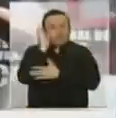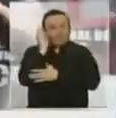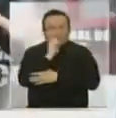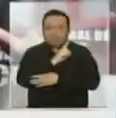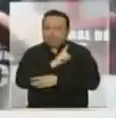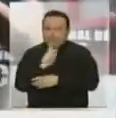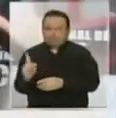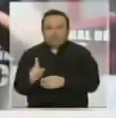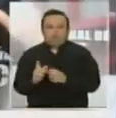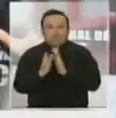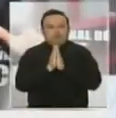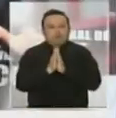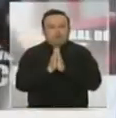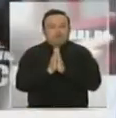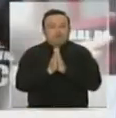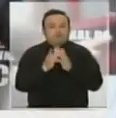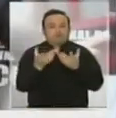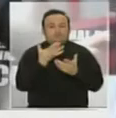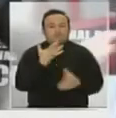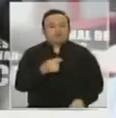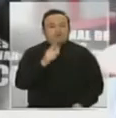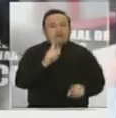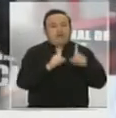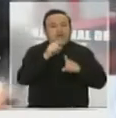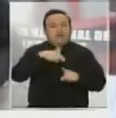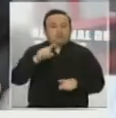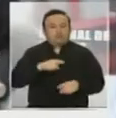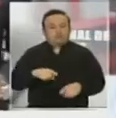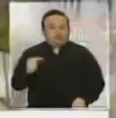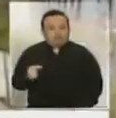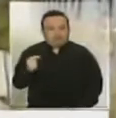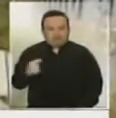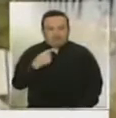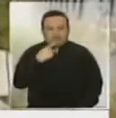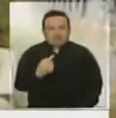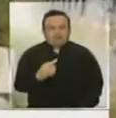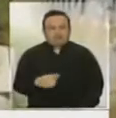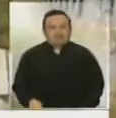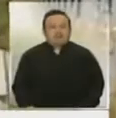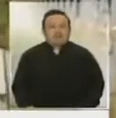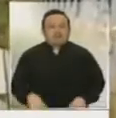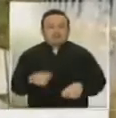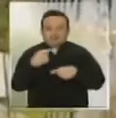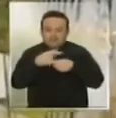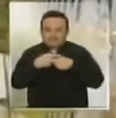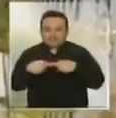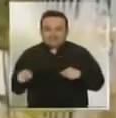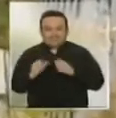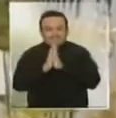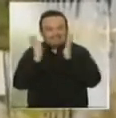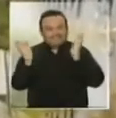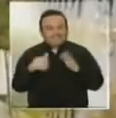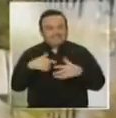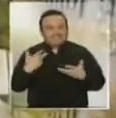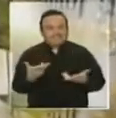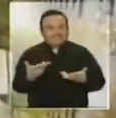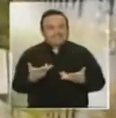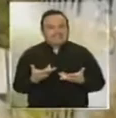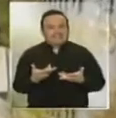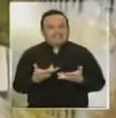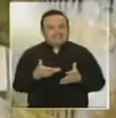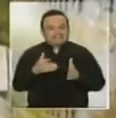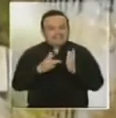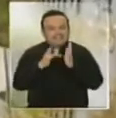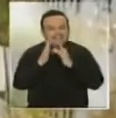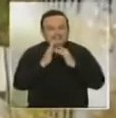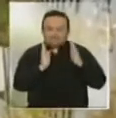religiosas a pesar de la convocatoria que puedan realizar otros miembros de la institución. Celebremos Semana Santa y Pascua de Resurrección